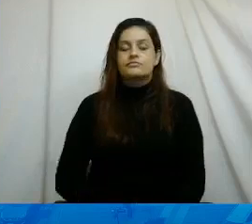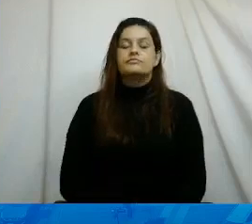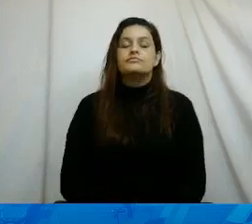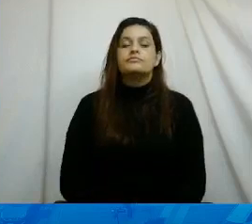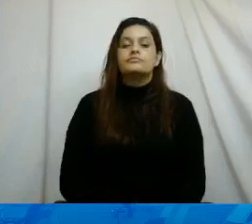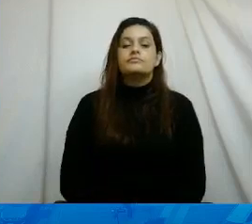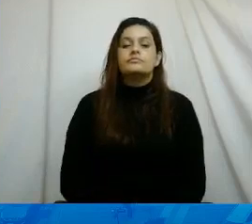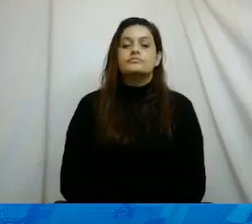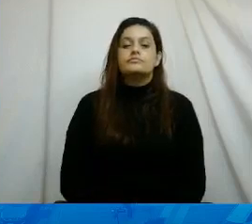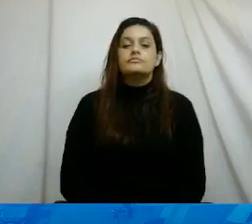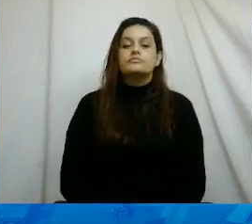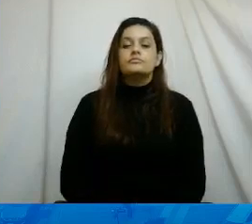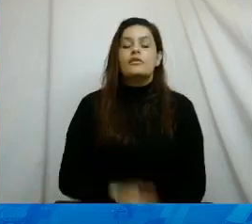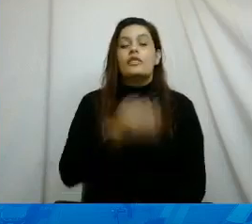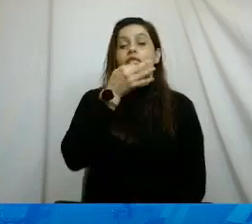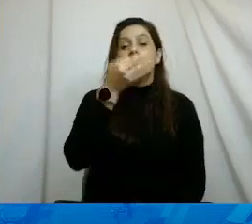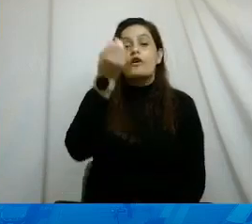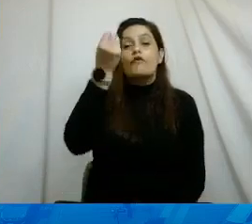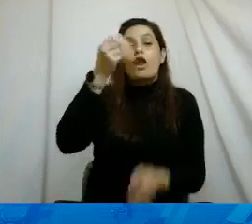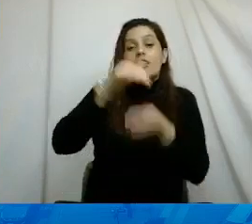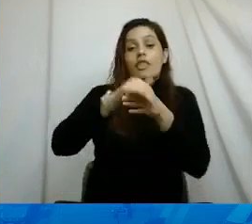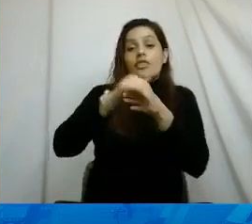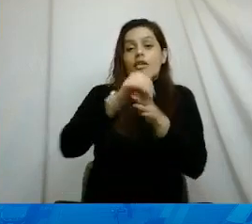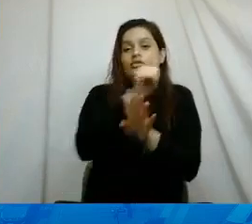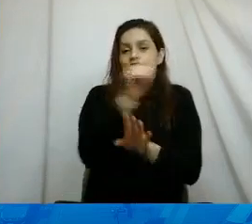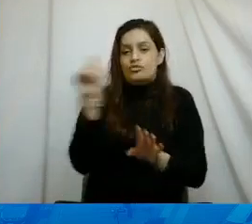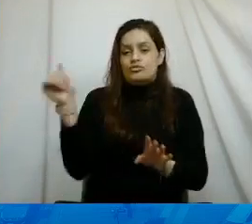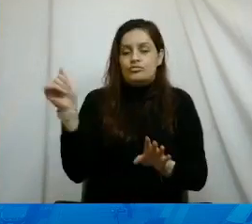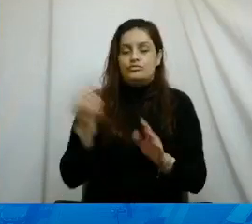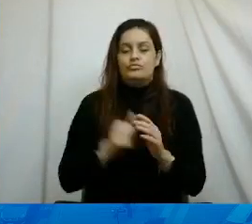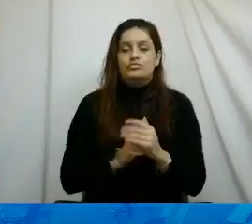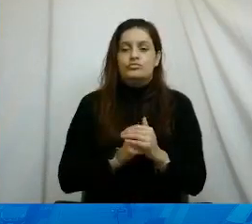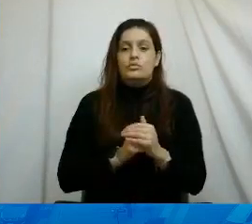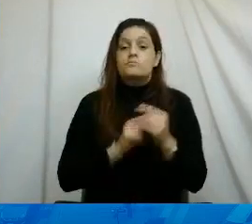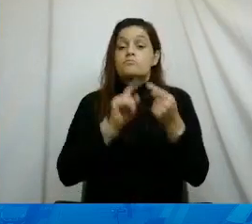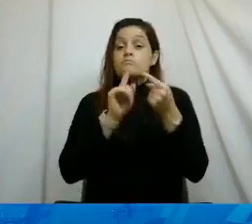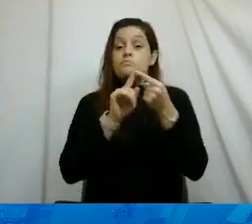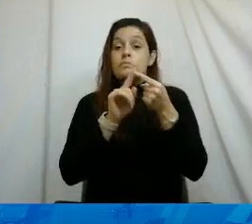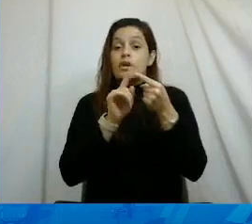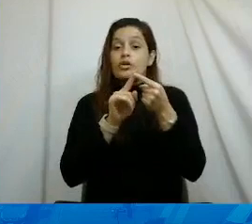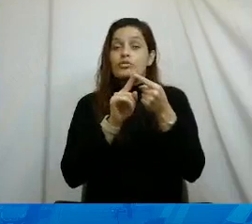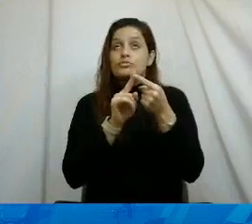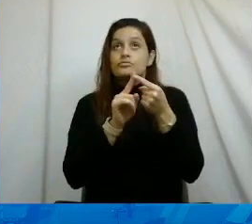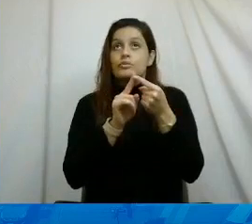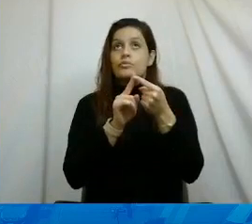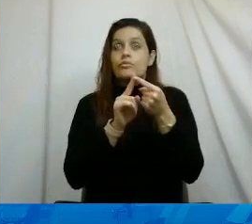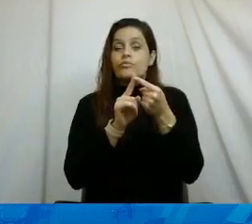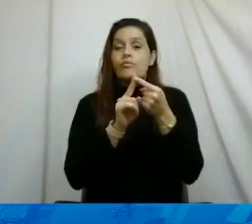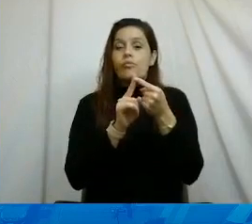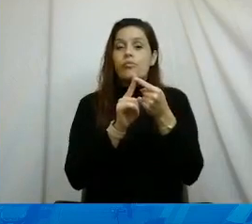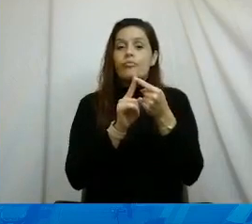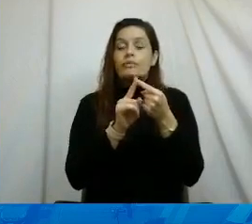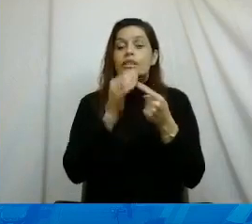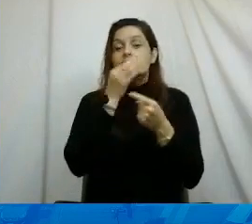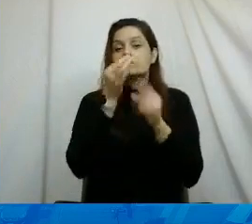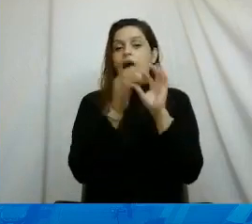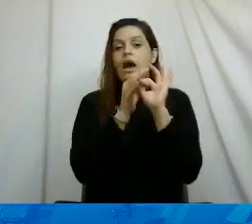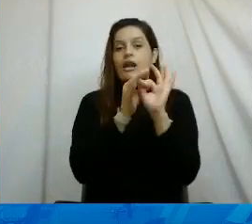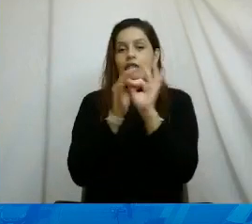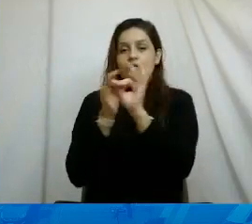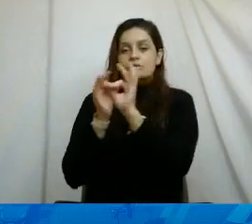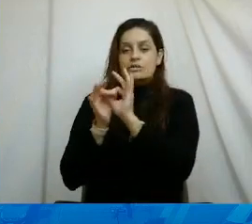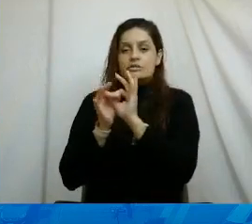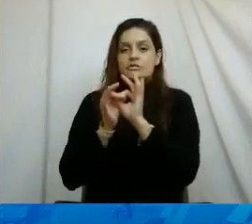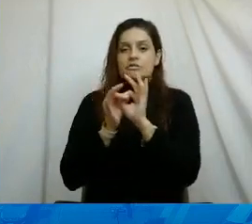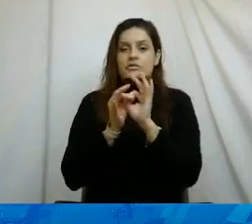Gracias. Buenas tardes a todos y a todas. En primer término, alcaldesa, agradecer el gesto